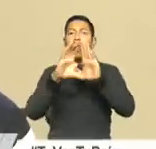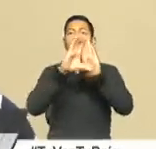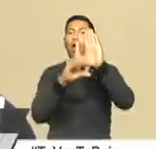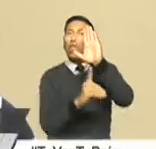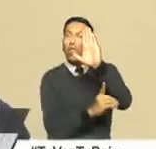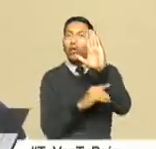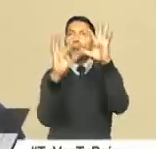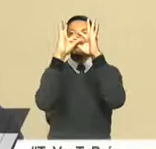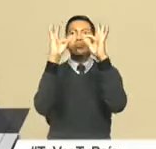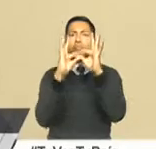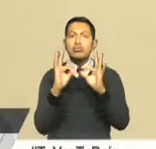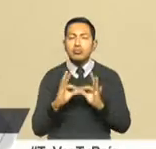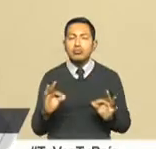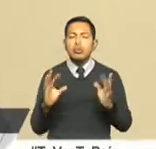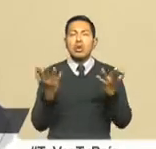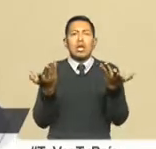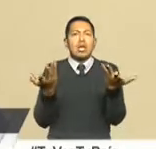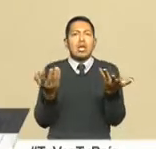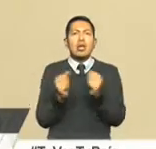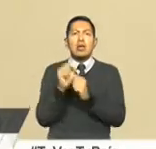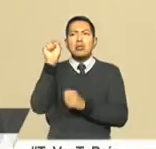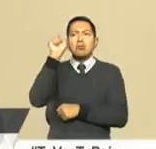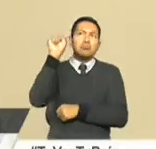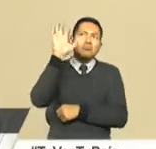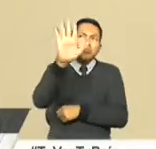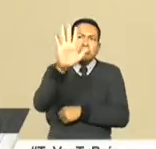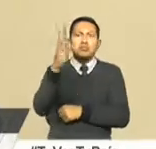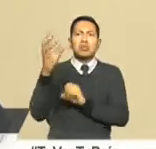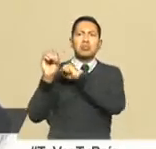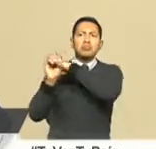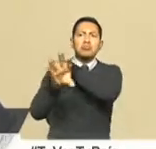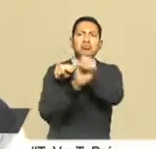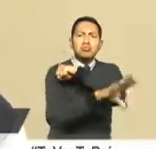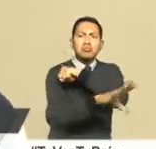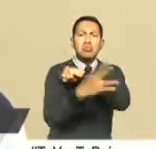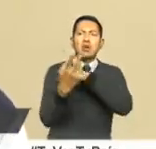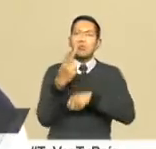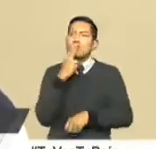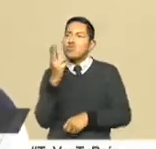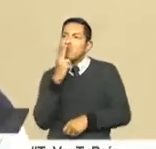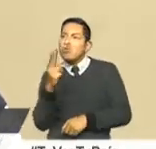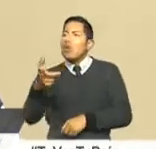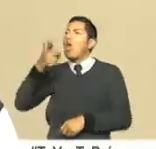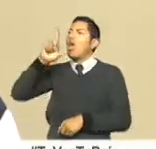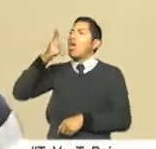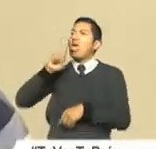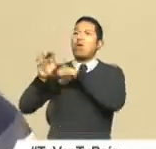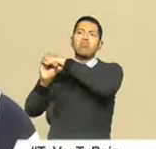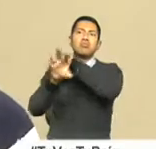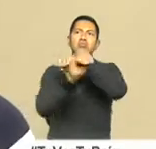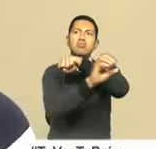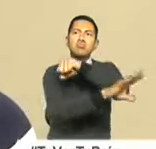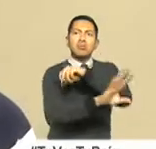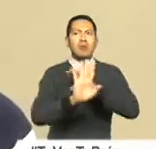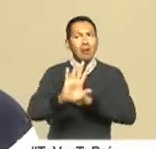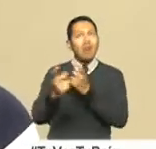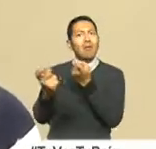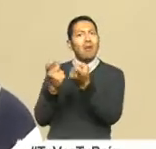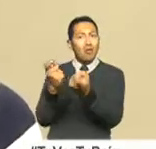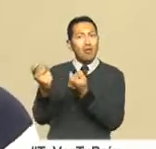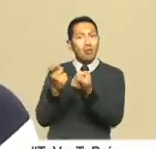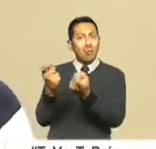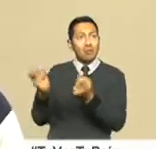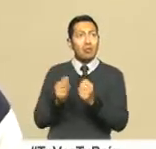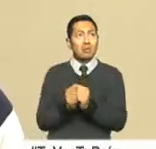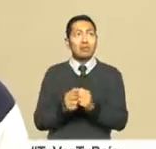la prohibición de publicidad para productos nocivos, entre otras muchas cosas más. También creo que uno